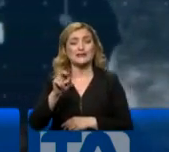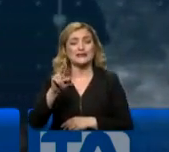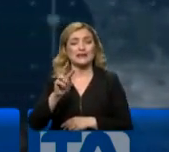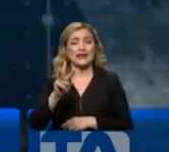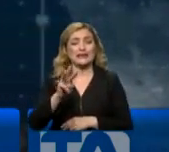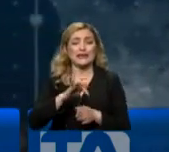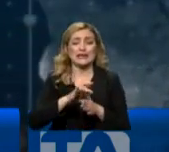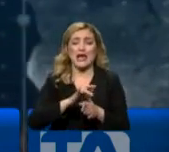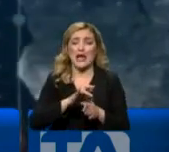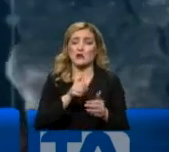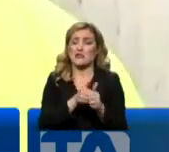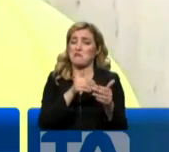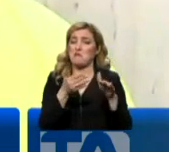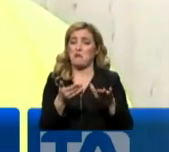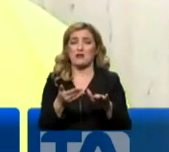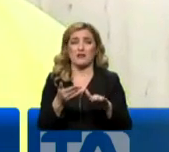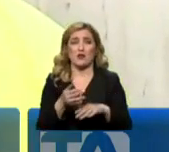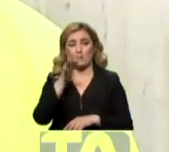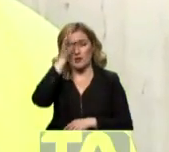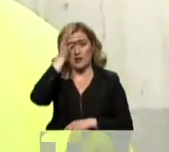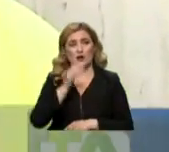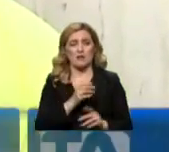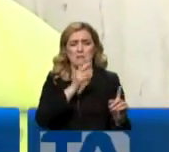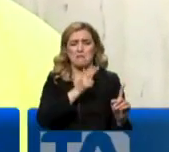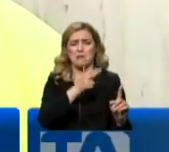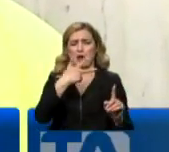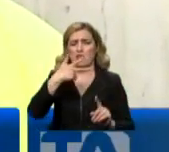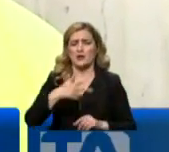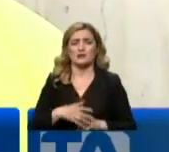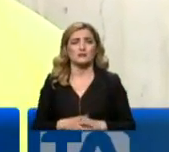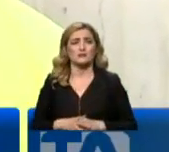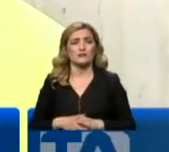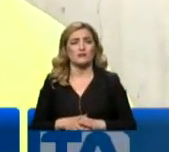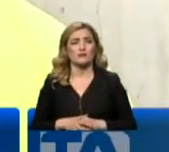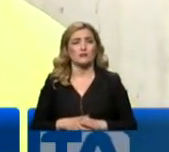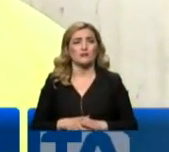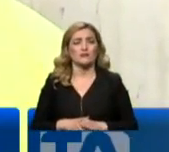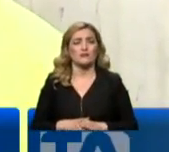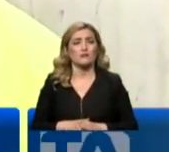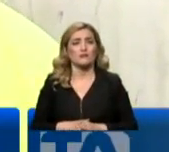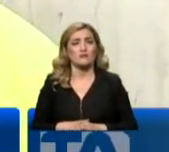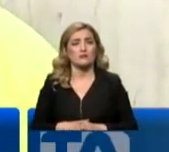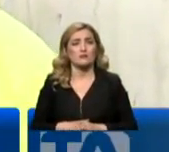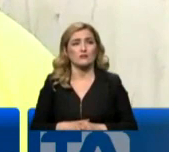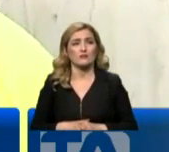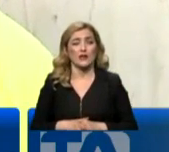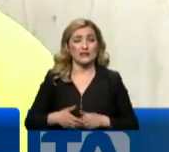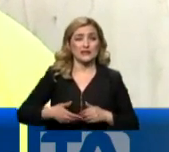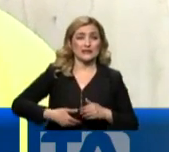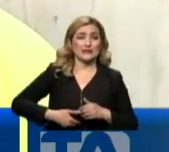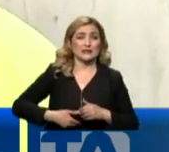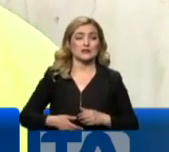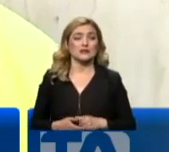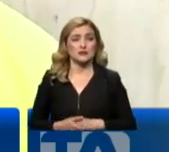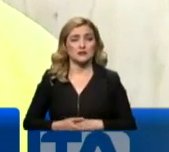en estado crítico en una casa asistencial. Porque recibió 3 impactos de bala, sí, a la altura del abdomen